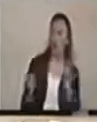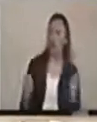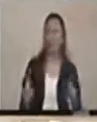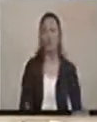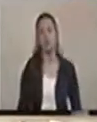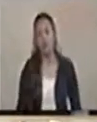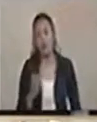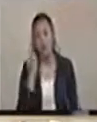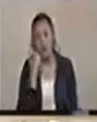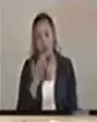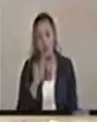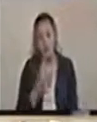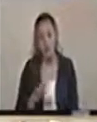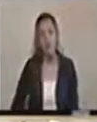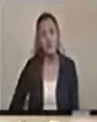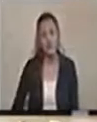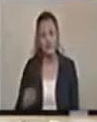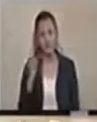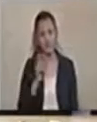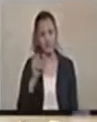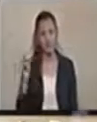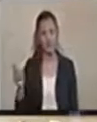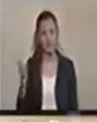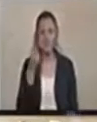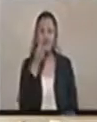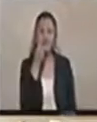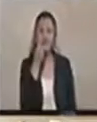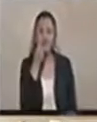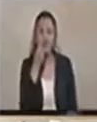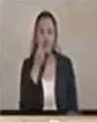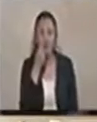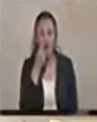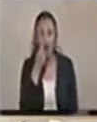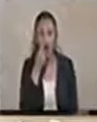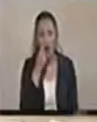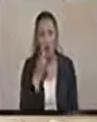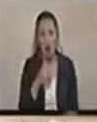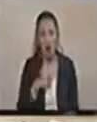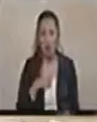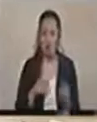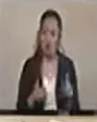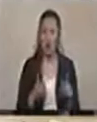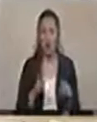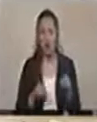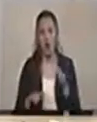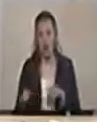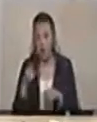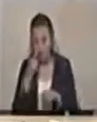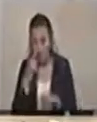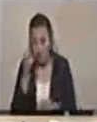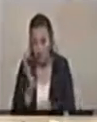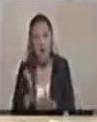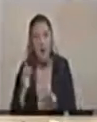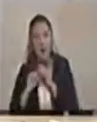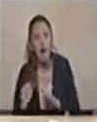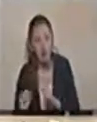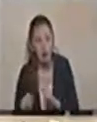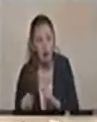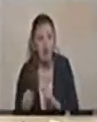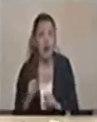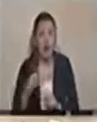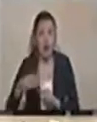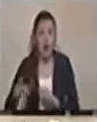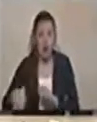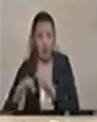todo consumidor recreacional se convierte en adicto, pero casi todos los adictos empezaron